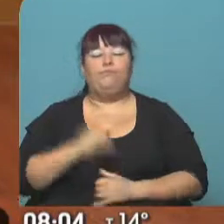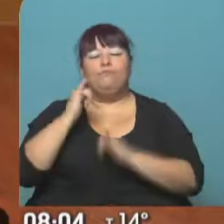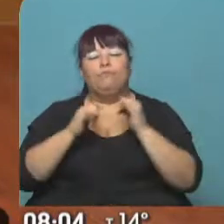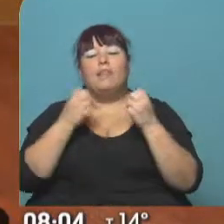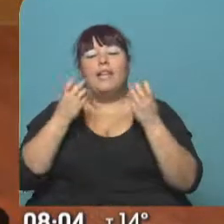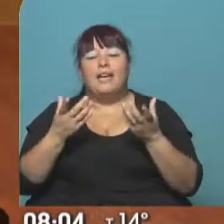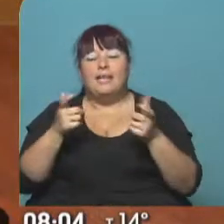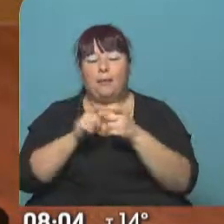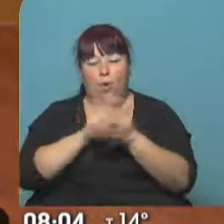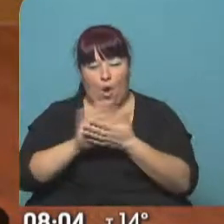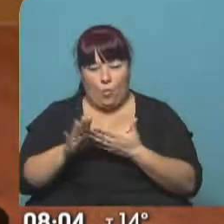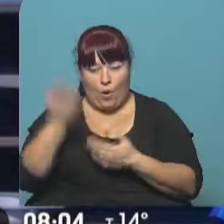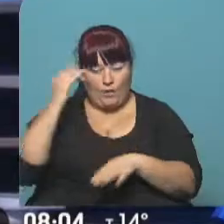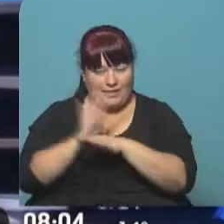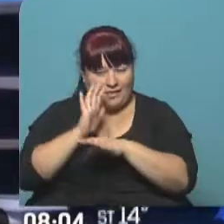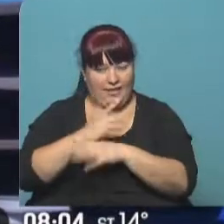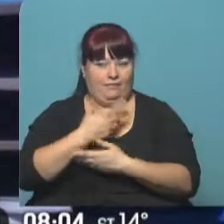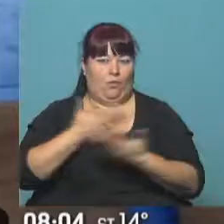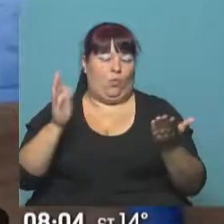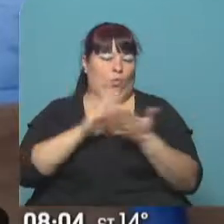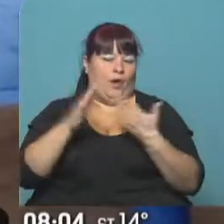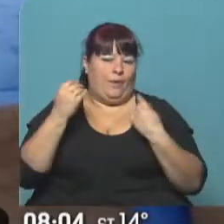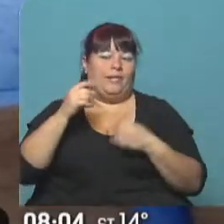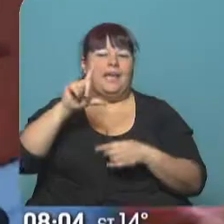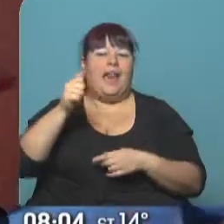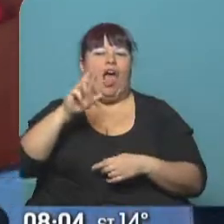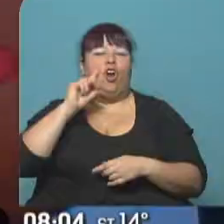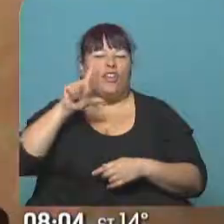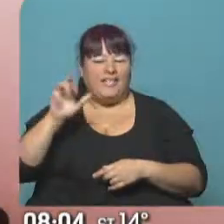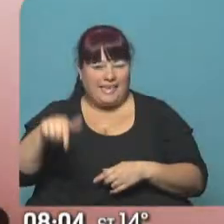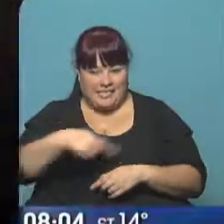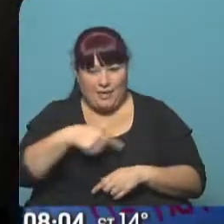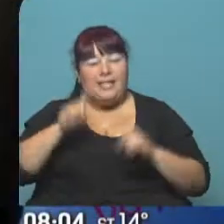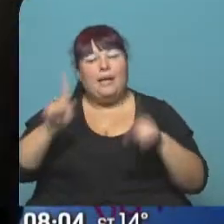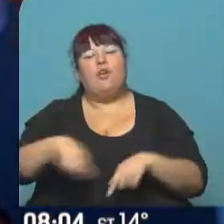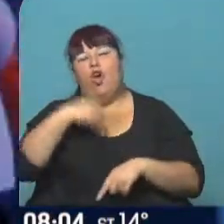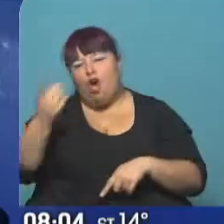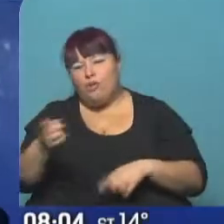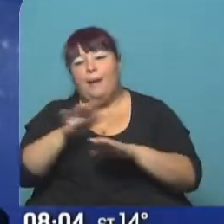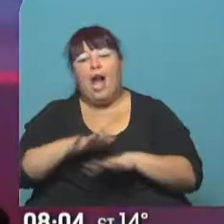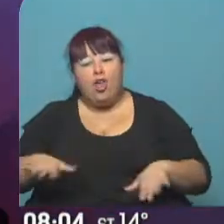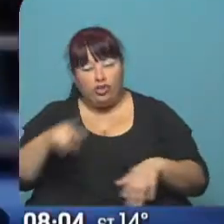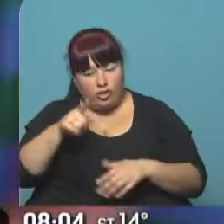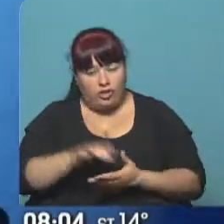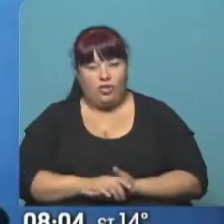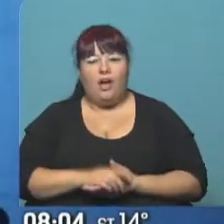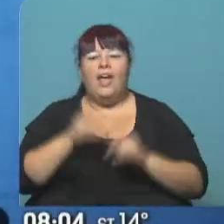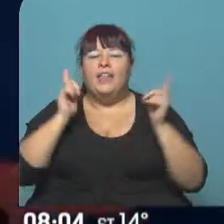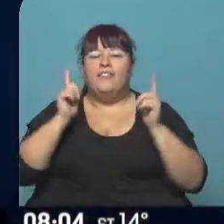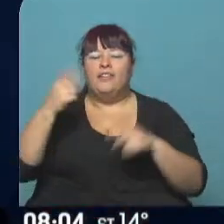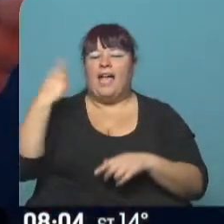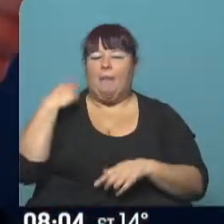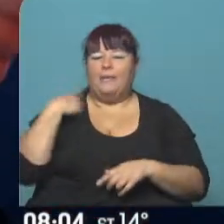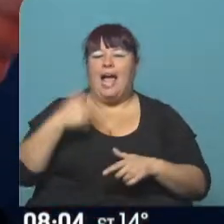Repasamos cómo se renovó la cartelera de cine con el gran estreno que es La Cordillera esta semana, pero por supuesto con otras opciones. Para los chicos, Las aventuras del